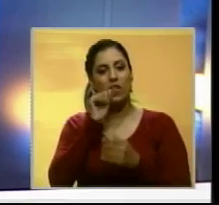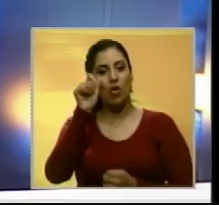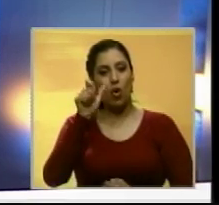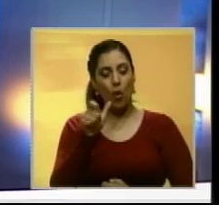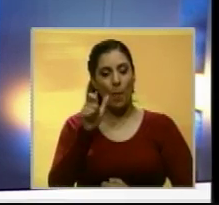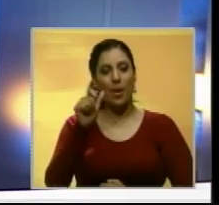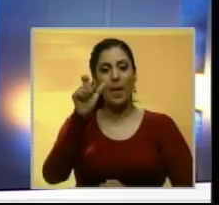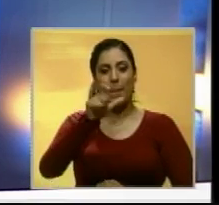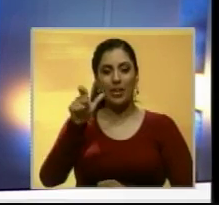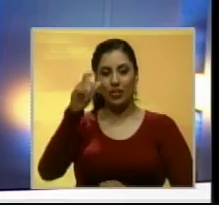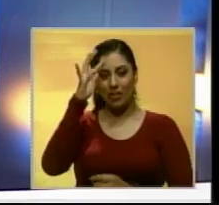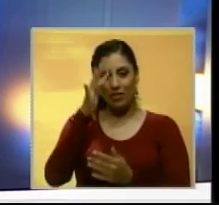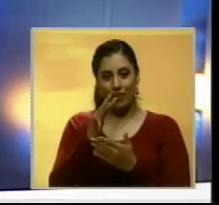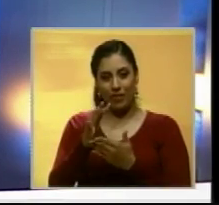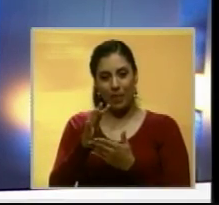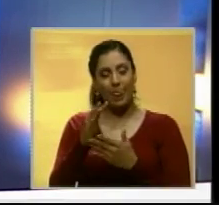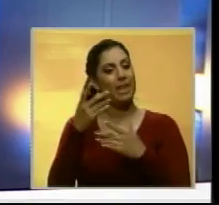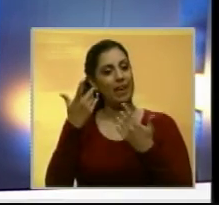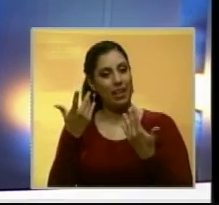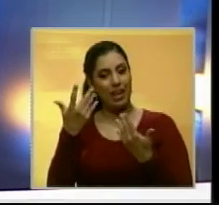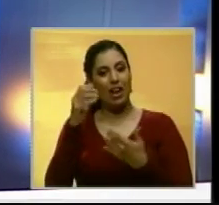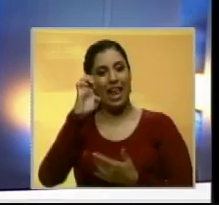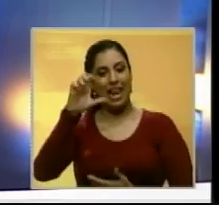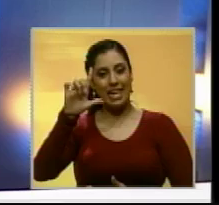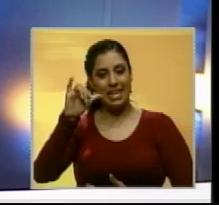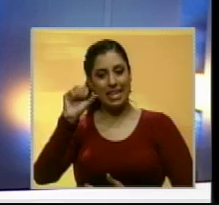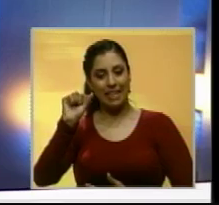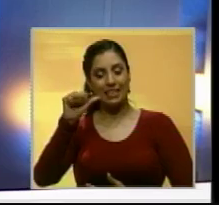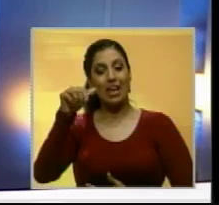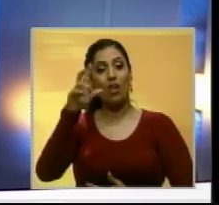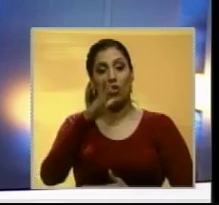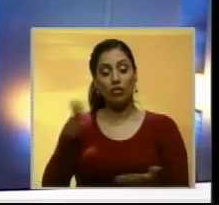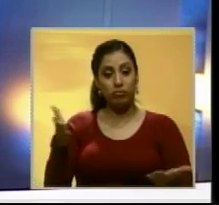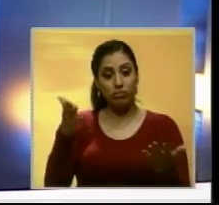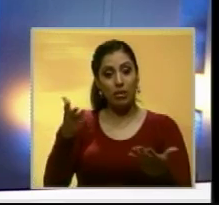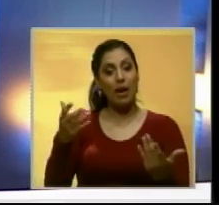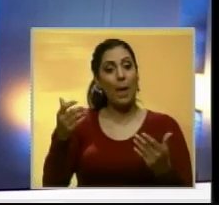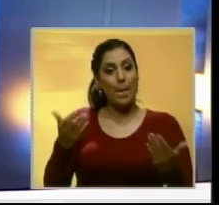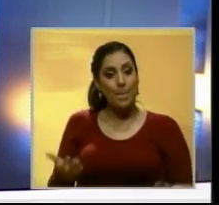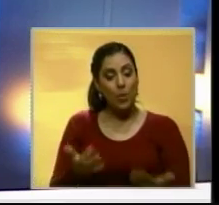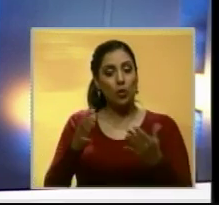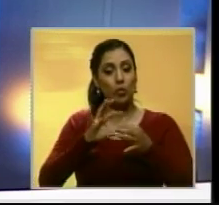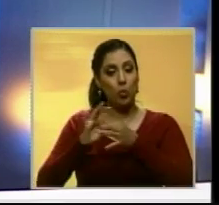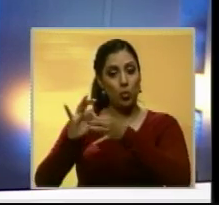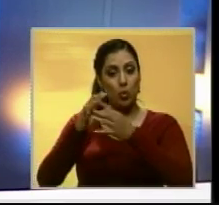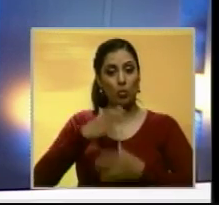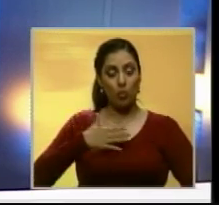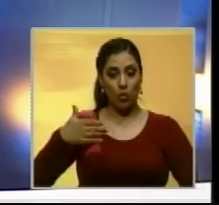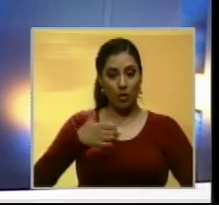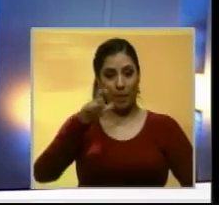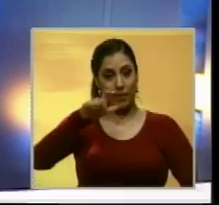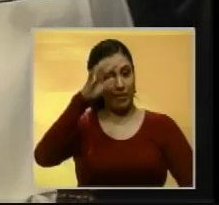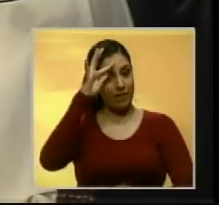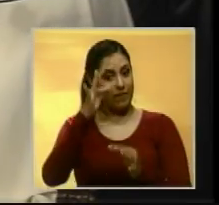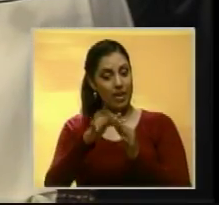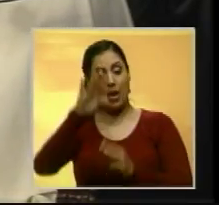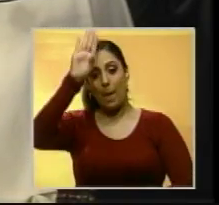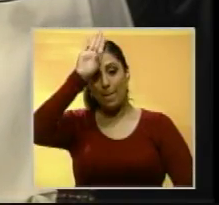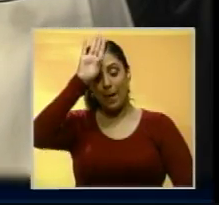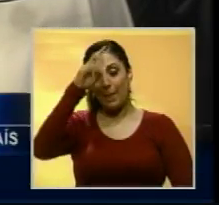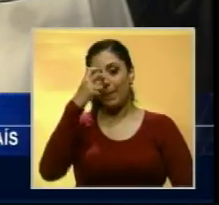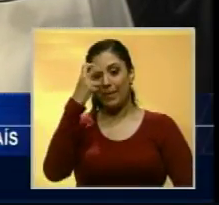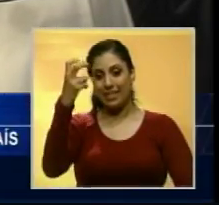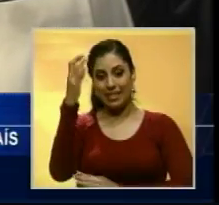patriarca de los ortodoxos georgiano, Elías II, a quien animó a dar un impulso a la unidad entre los cristianos. El Papa